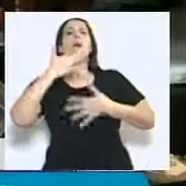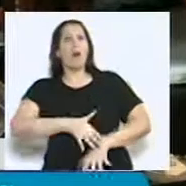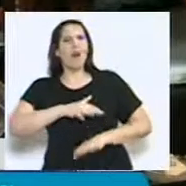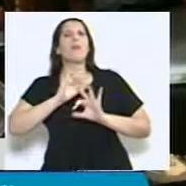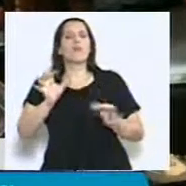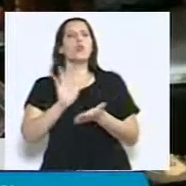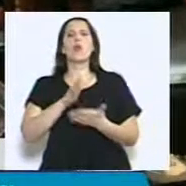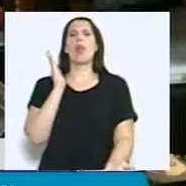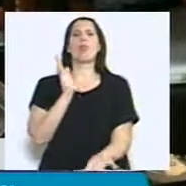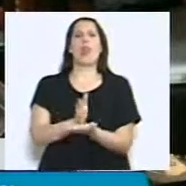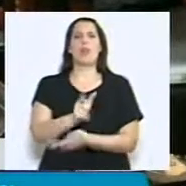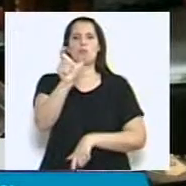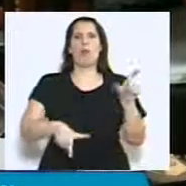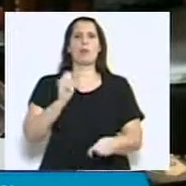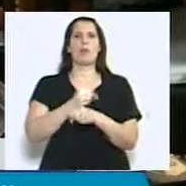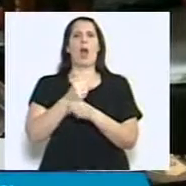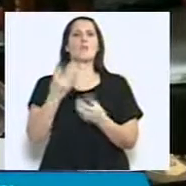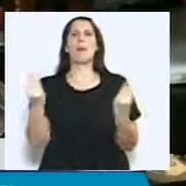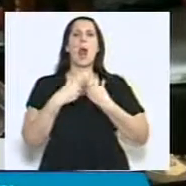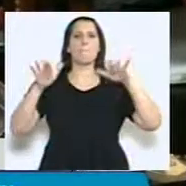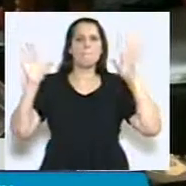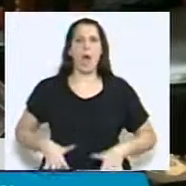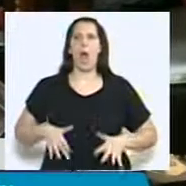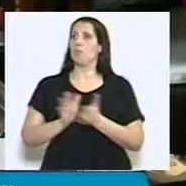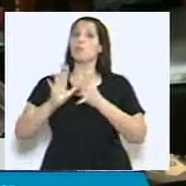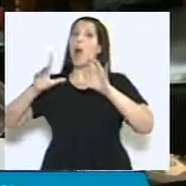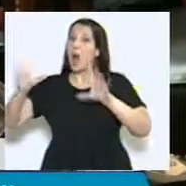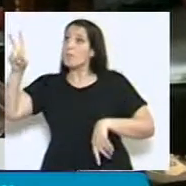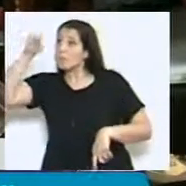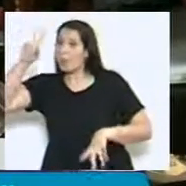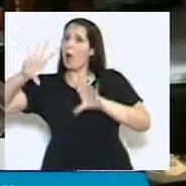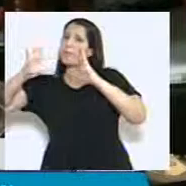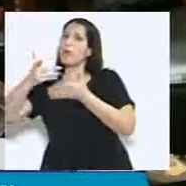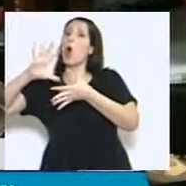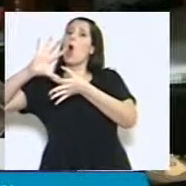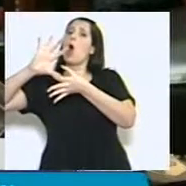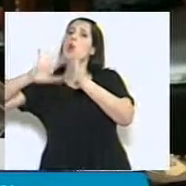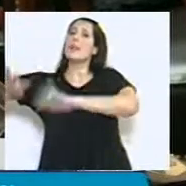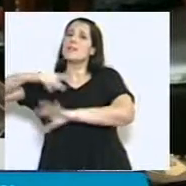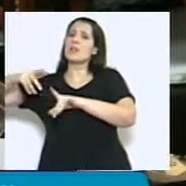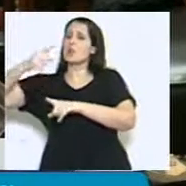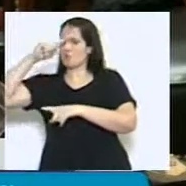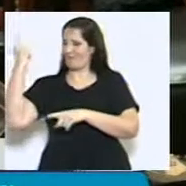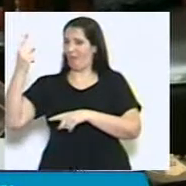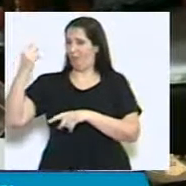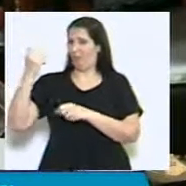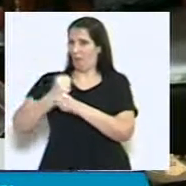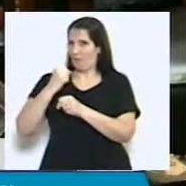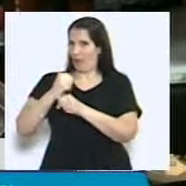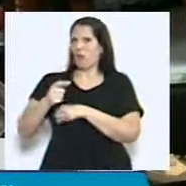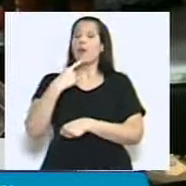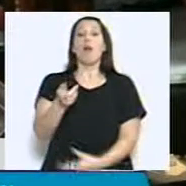ejercicio del derecho de huelga de la Organización Internacional del Trabajo, que solo restringe el